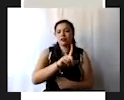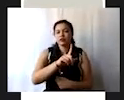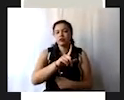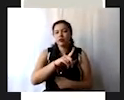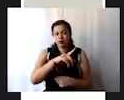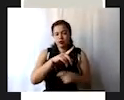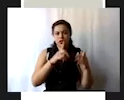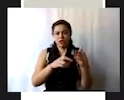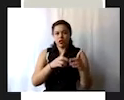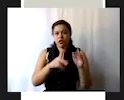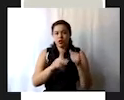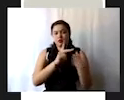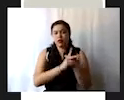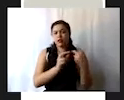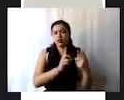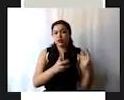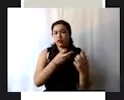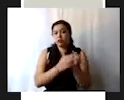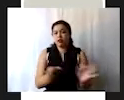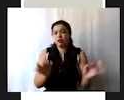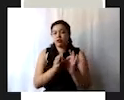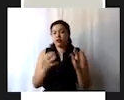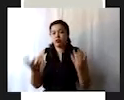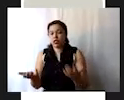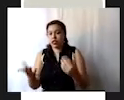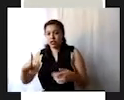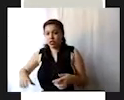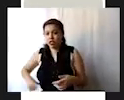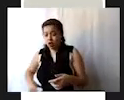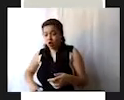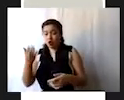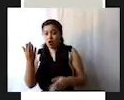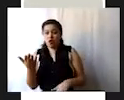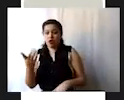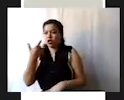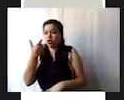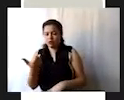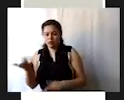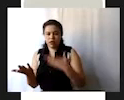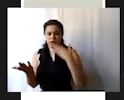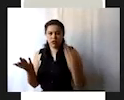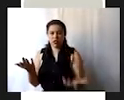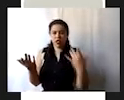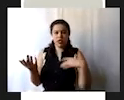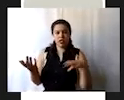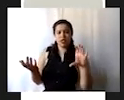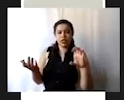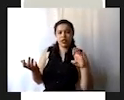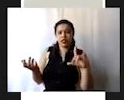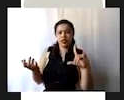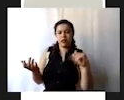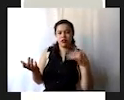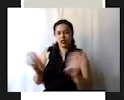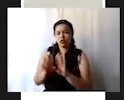país. La sociedad civil actúa como contrapeso del Estado y del sector económico. La participación de la sociedad